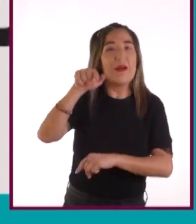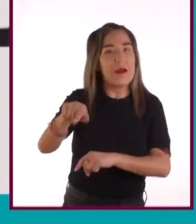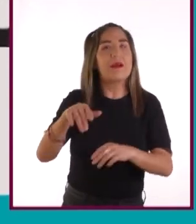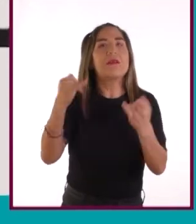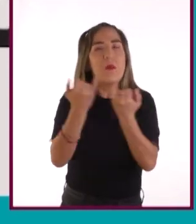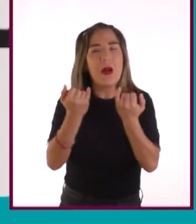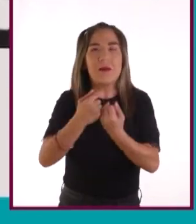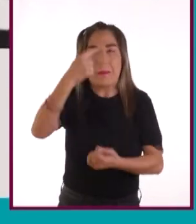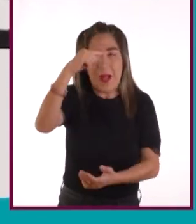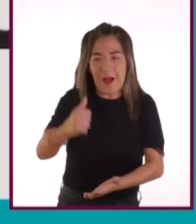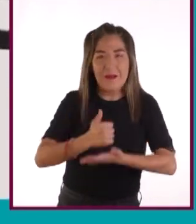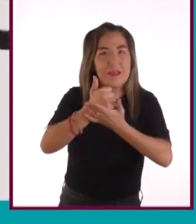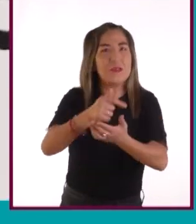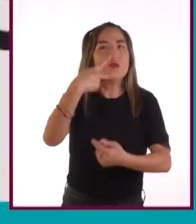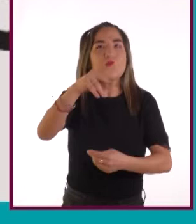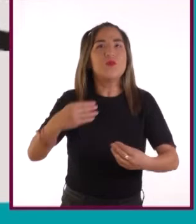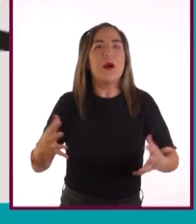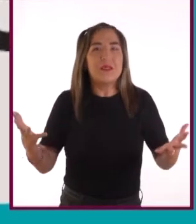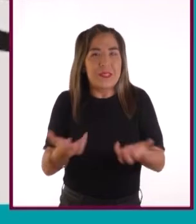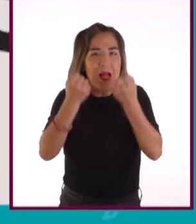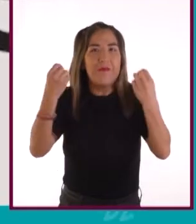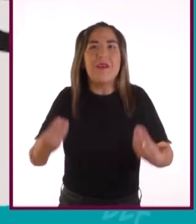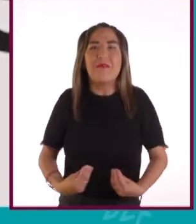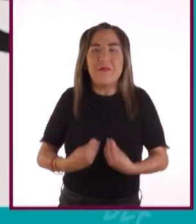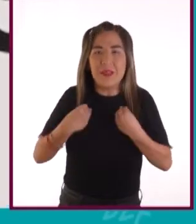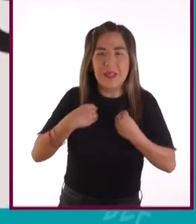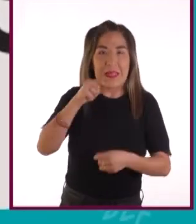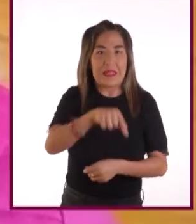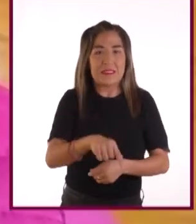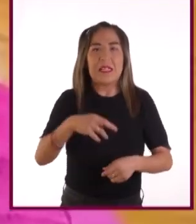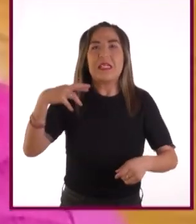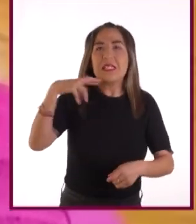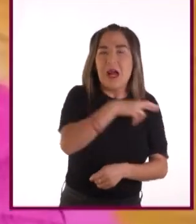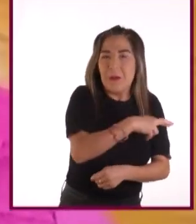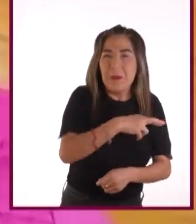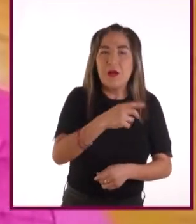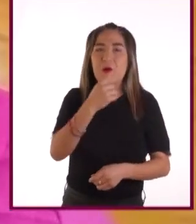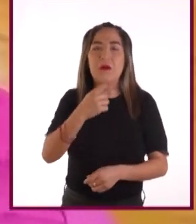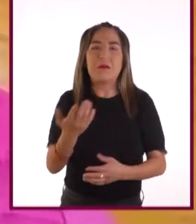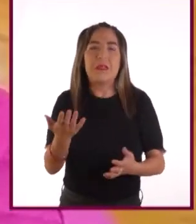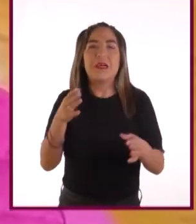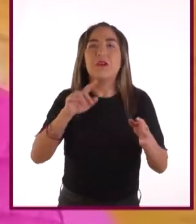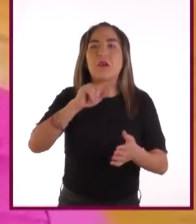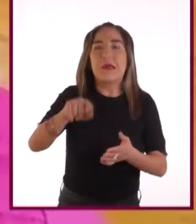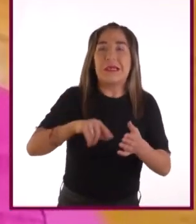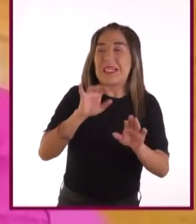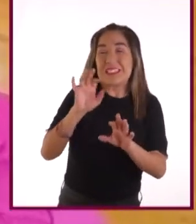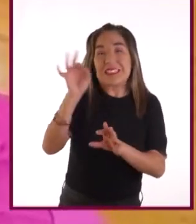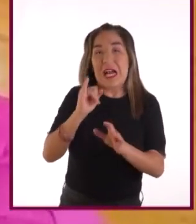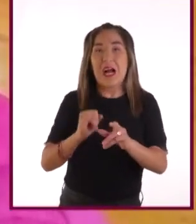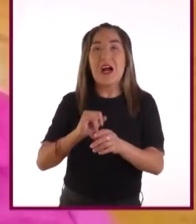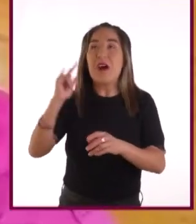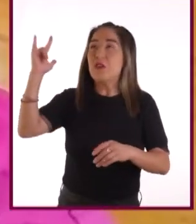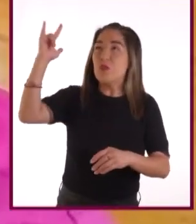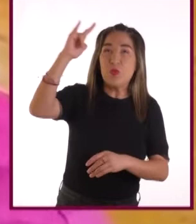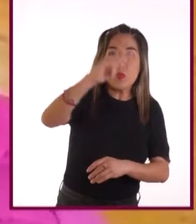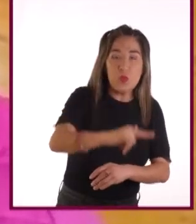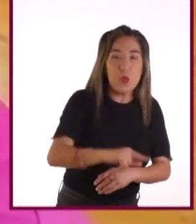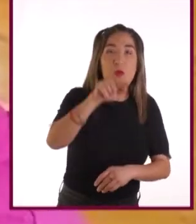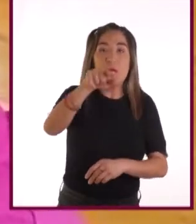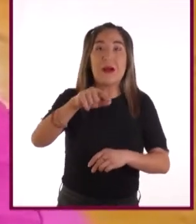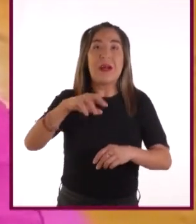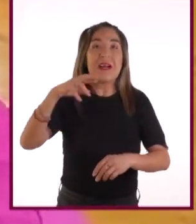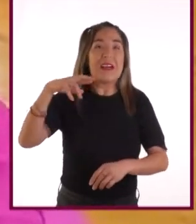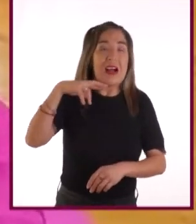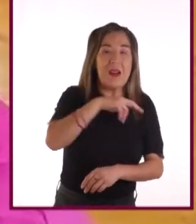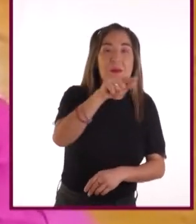además era algo que podía salvarte la vida y en cuestión de minutos o horas, ¿no? Dependiendo de si el barco estaba muy lejos o si el avión iba a caer en tal